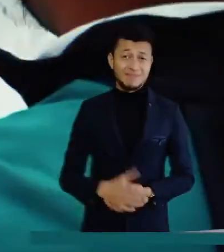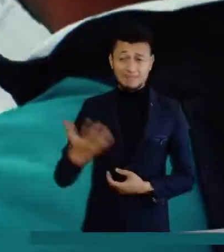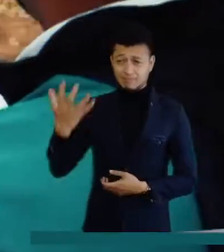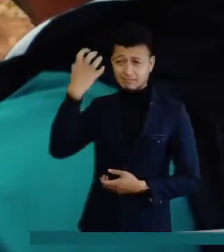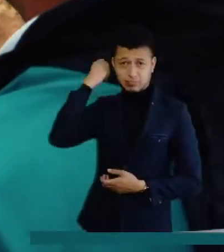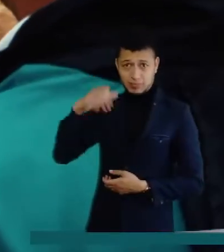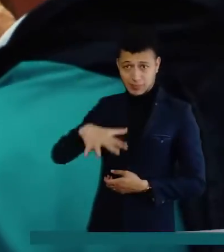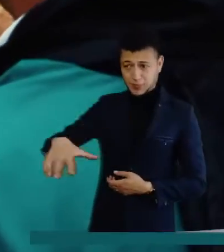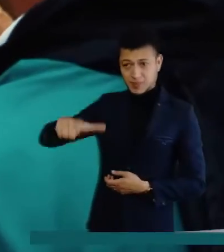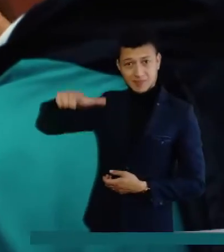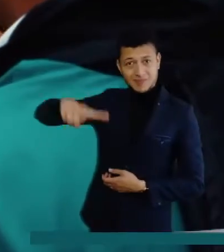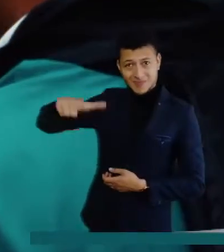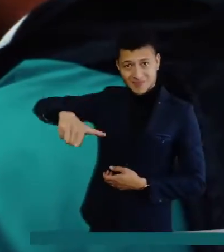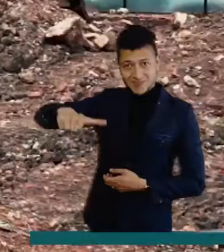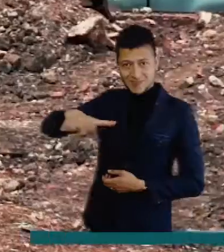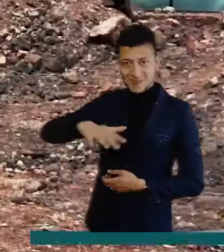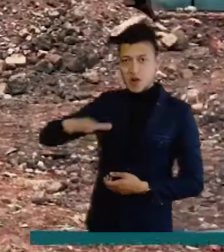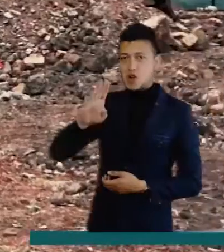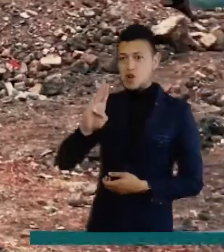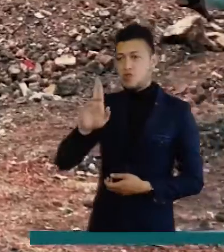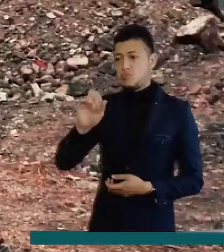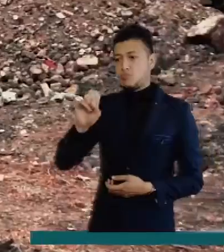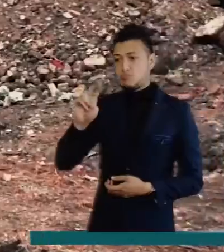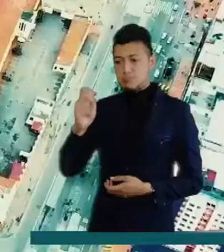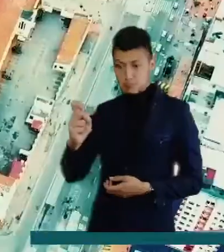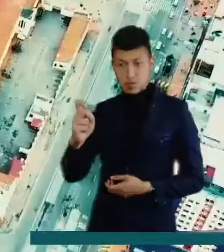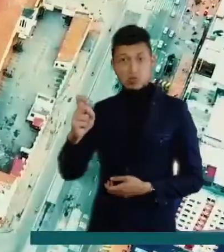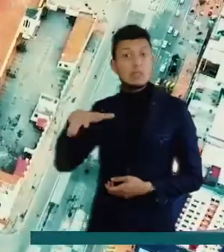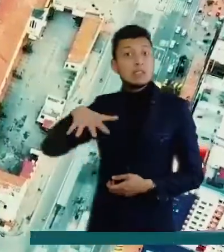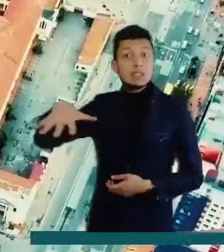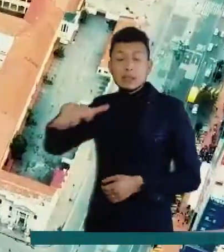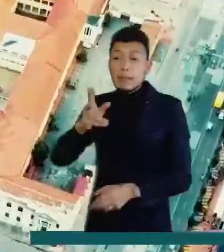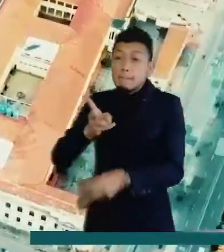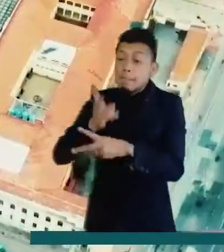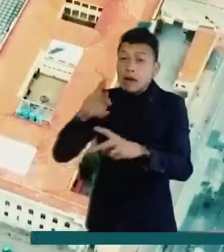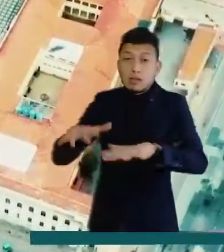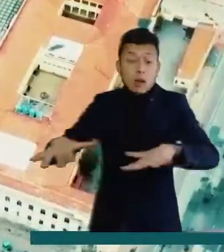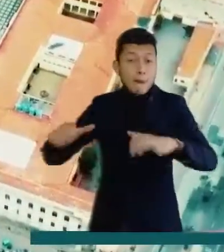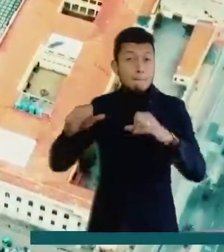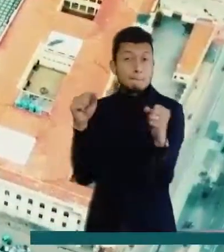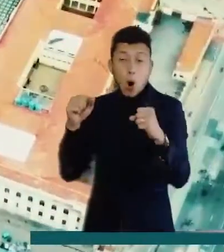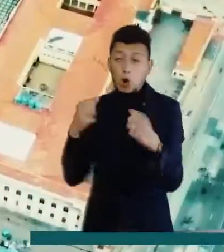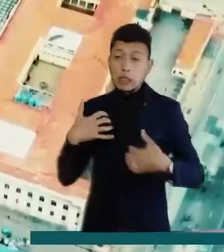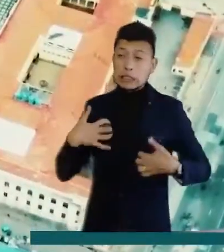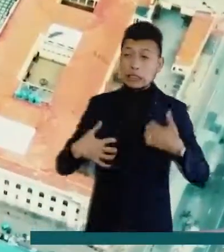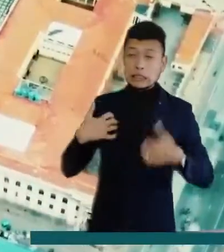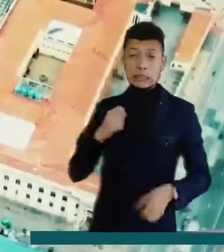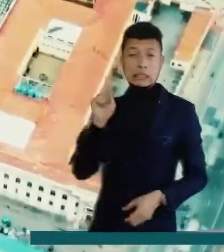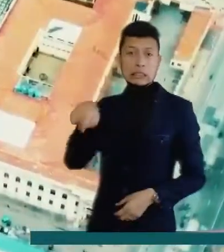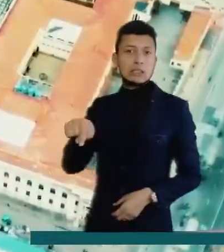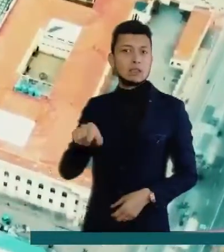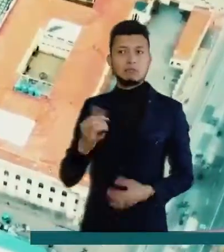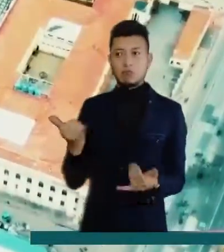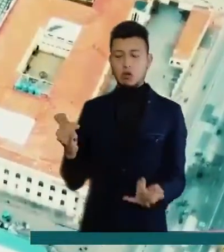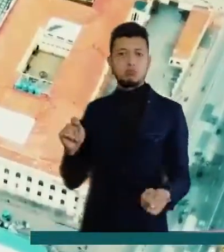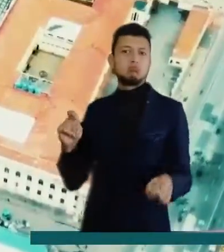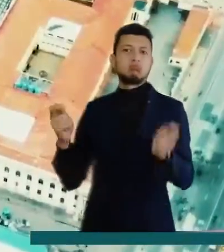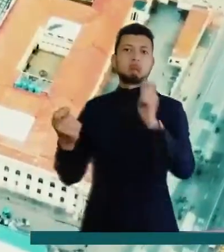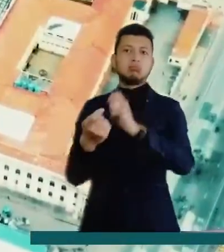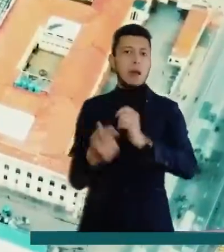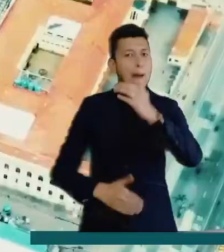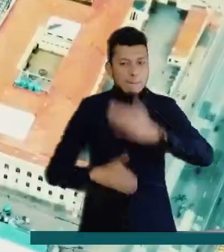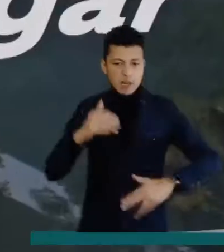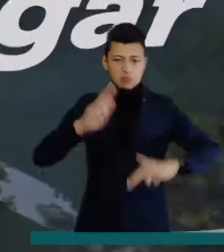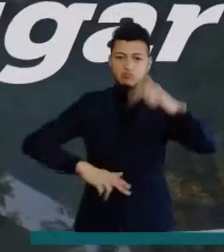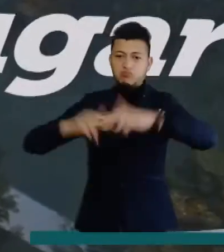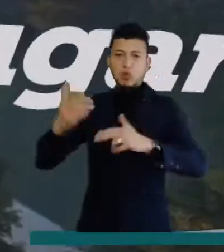transformación del antiguo sector del Bronx, que hasta hace pocos años era considerada una de las zonas más temibles en Bogotá, comenzó con